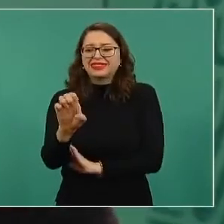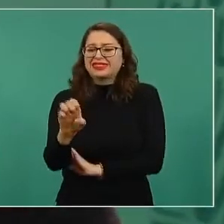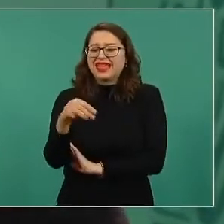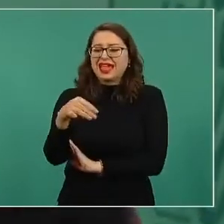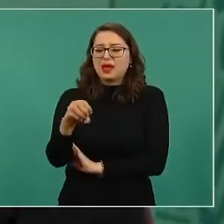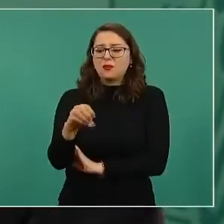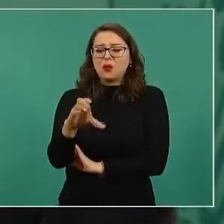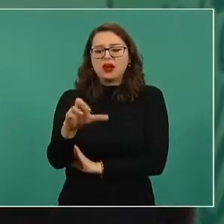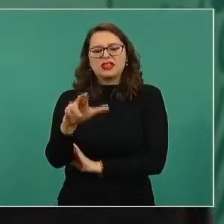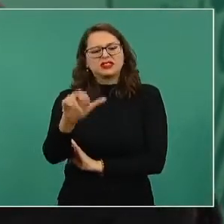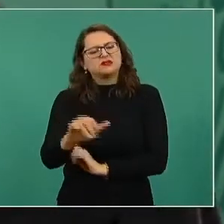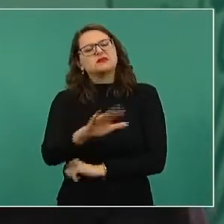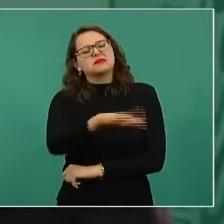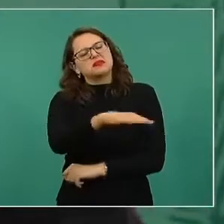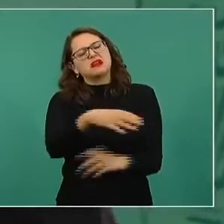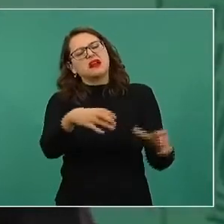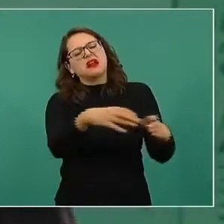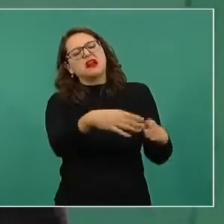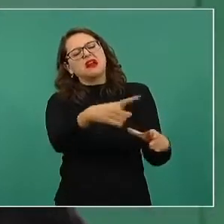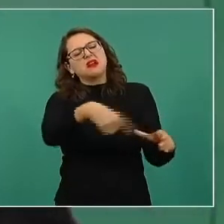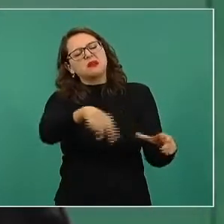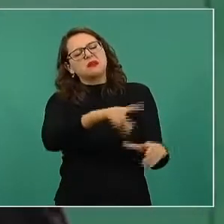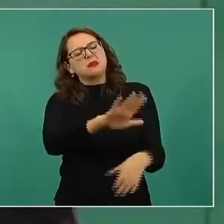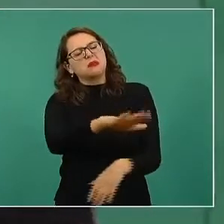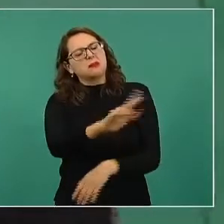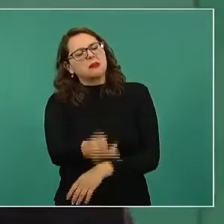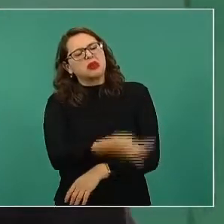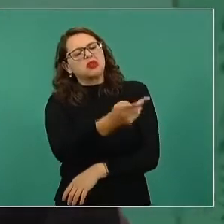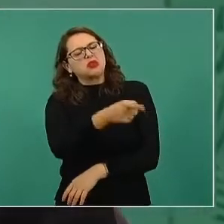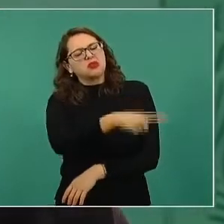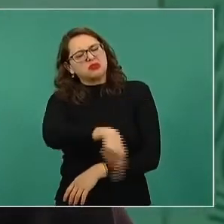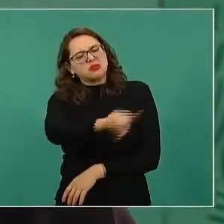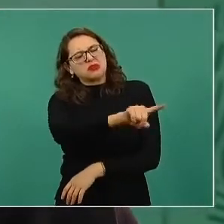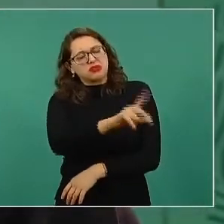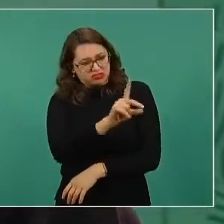Son demócratas cuando les conviene.